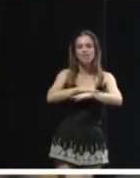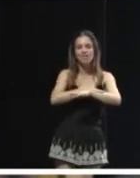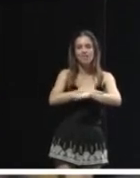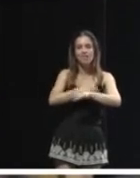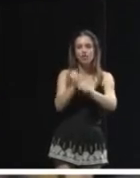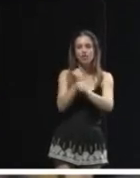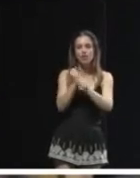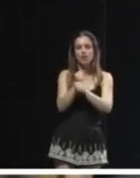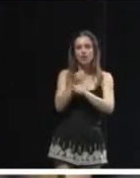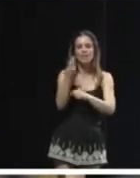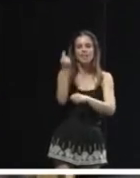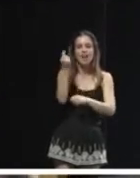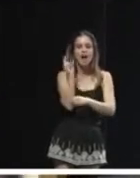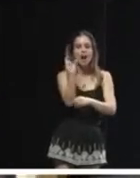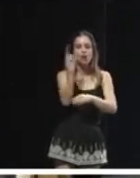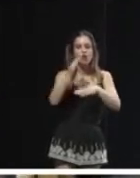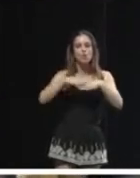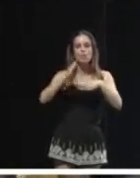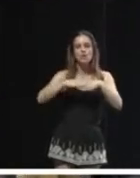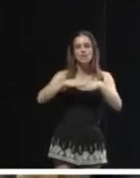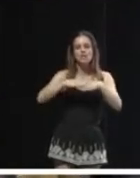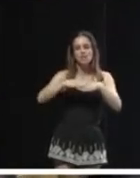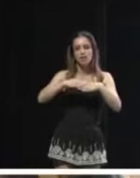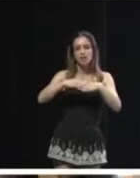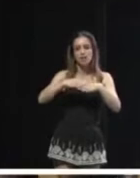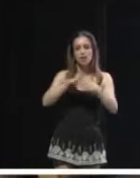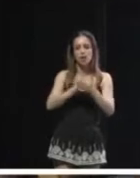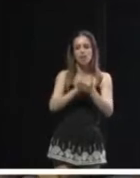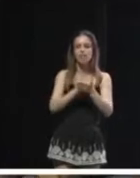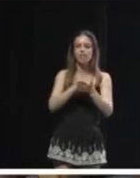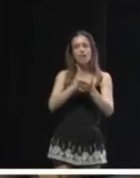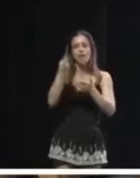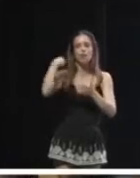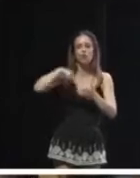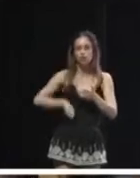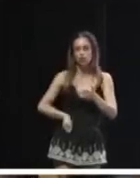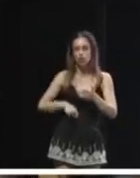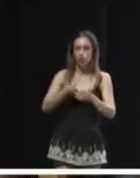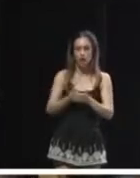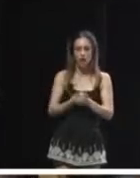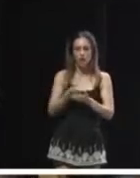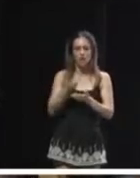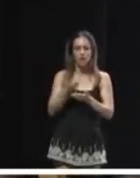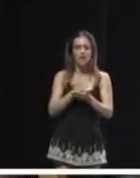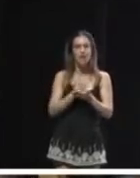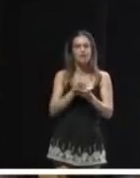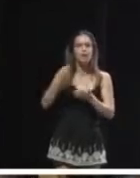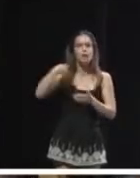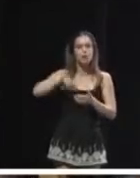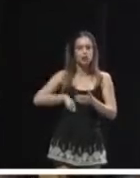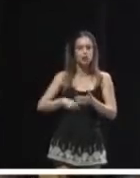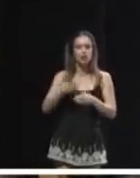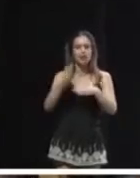Salario Mínimo Interprofesional. Se llama Salario Mínimo